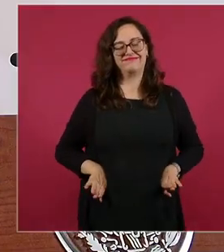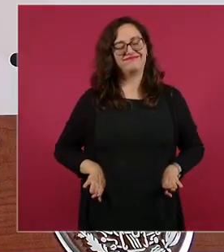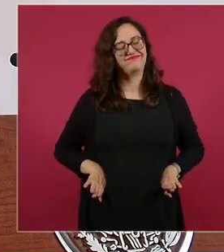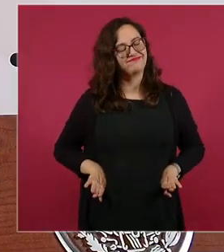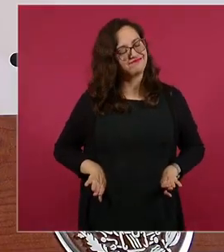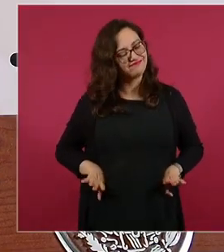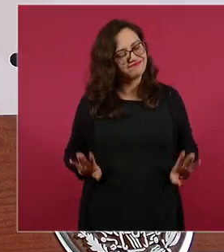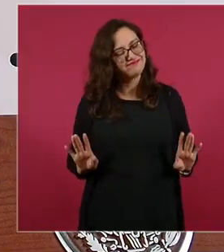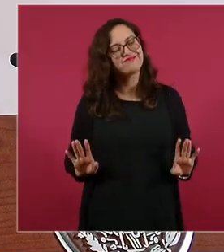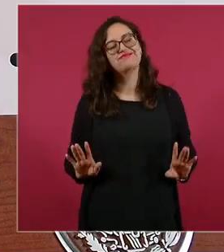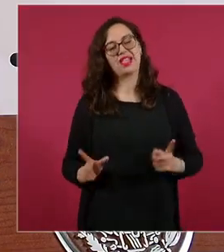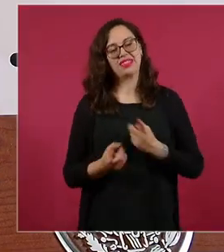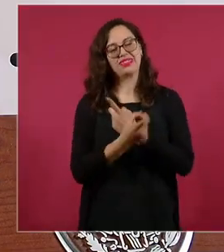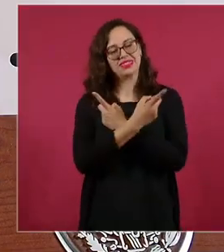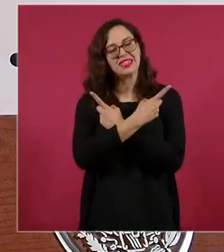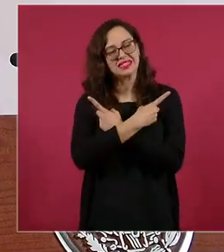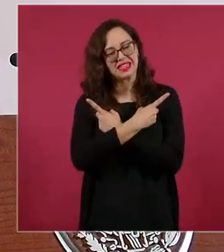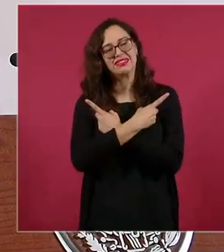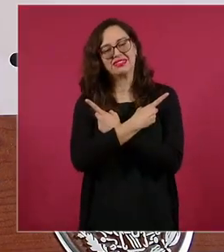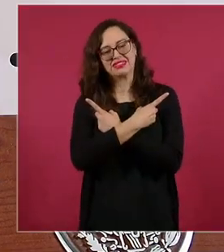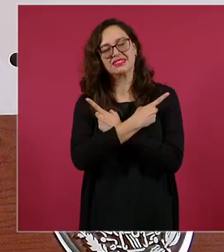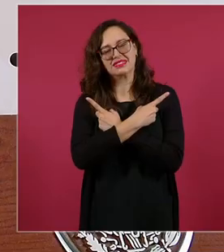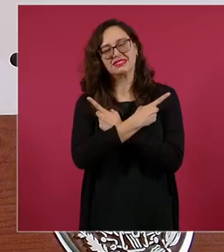En los fundadores